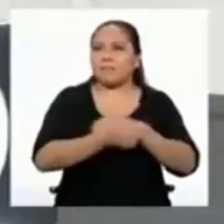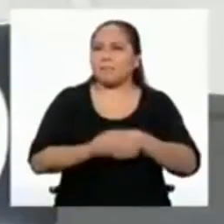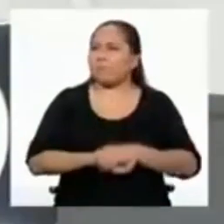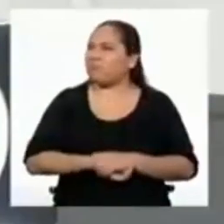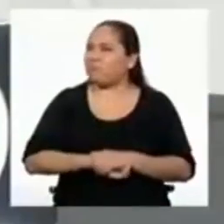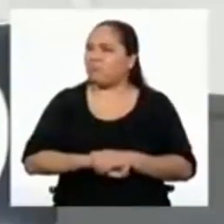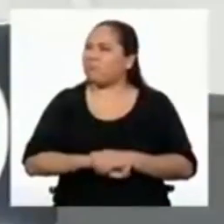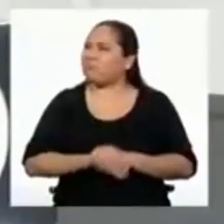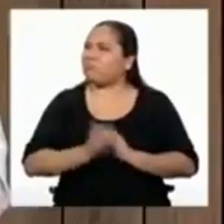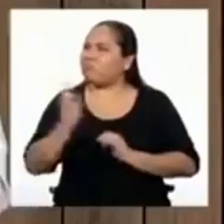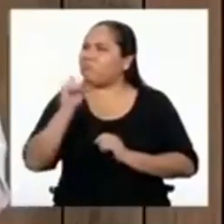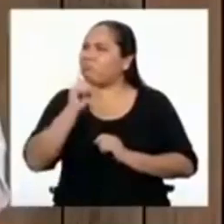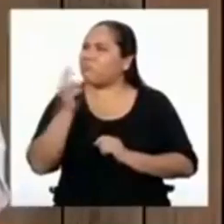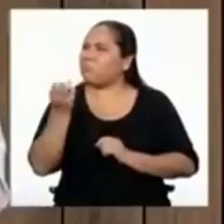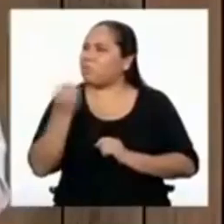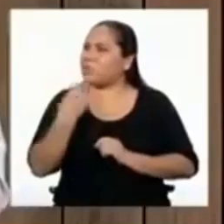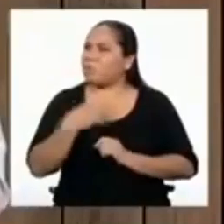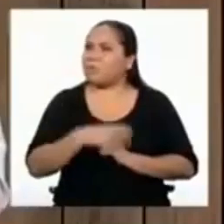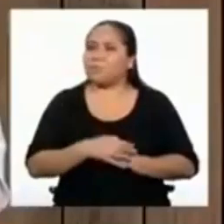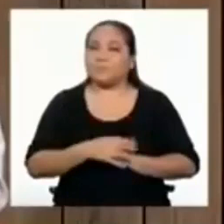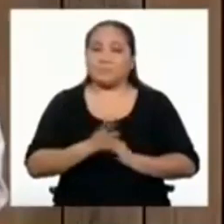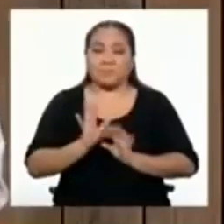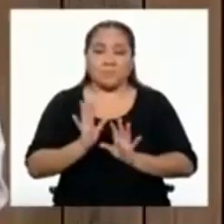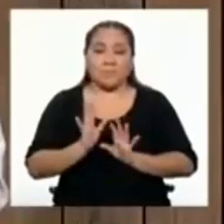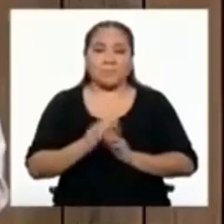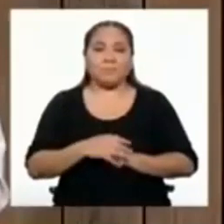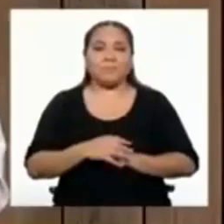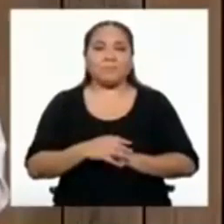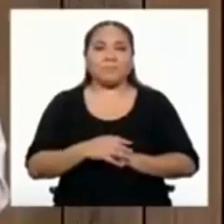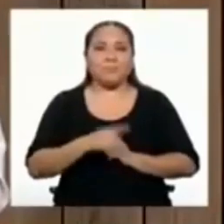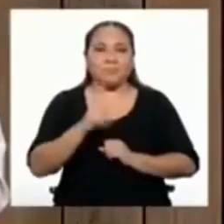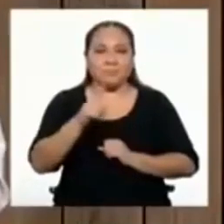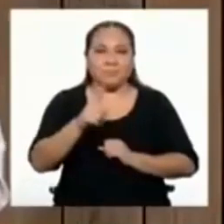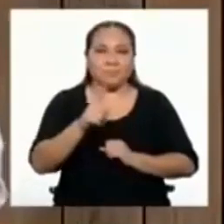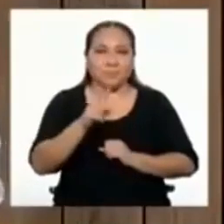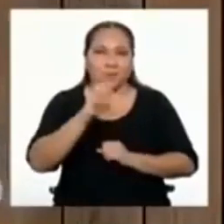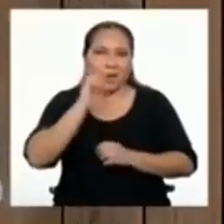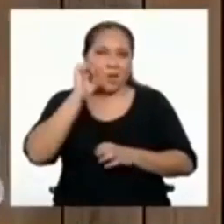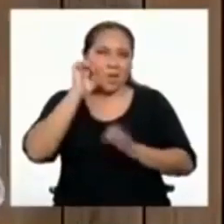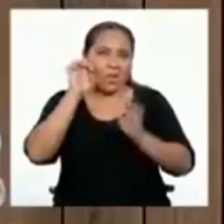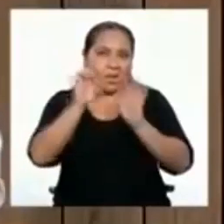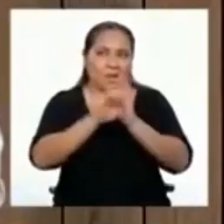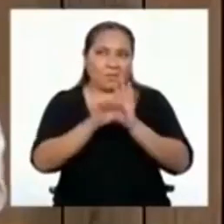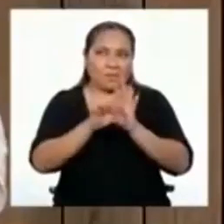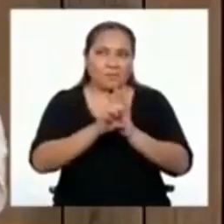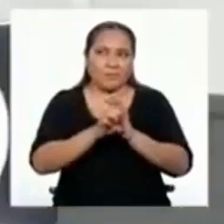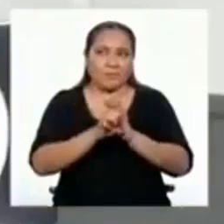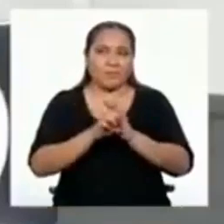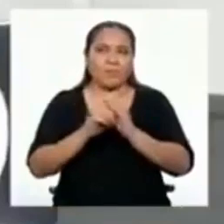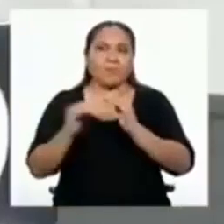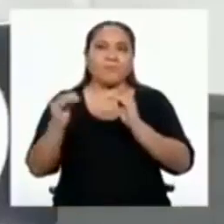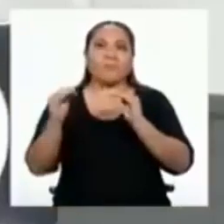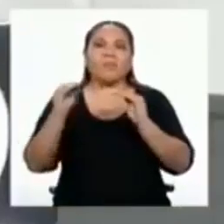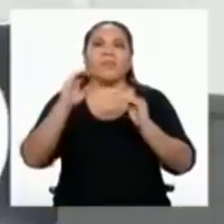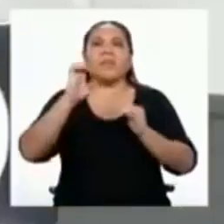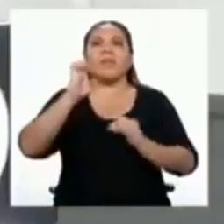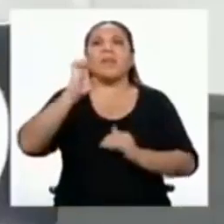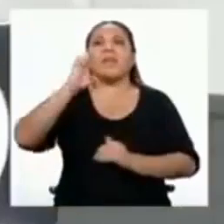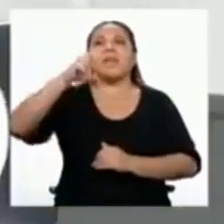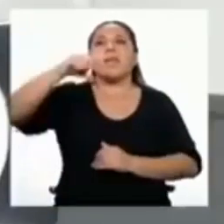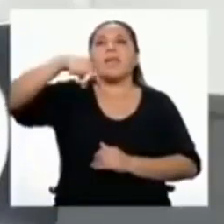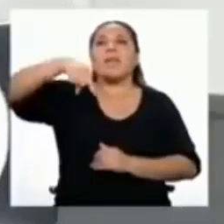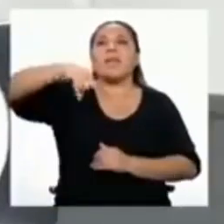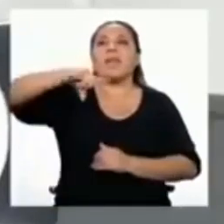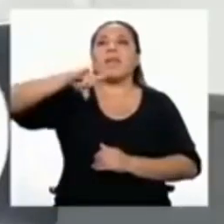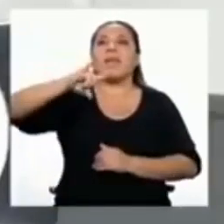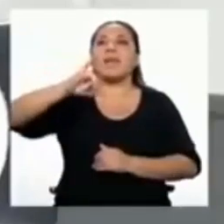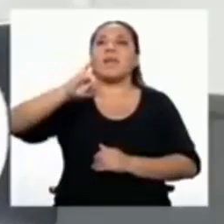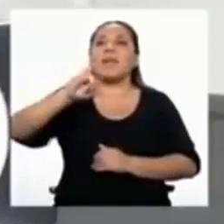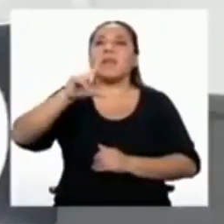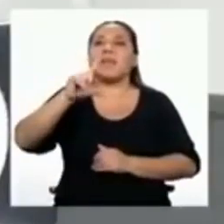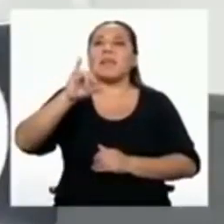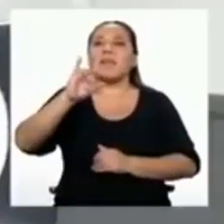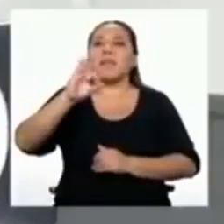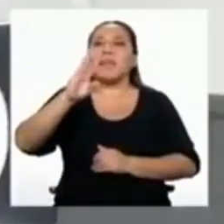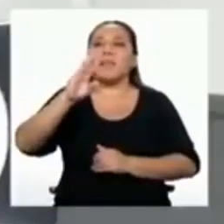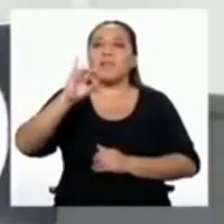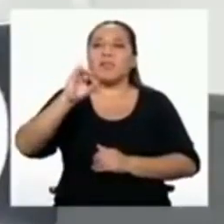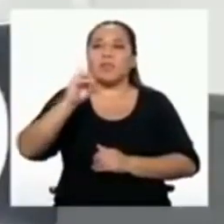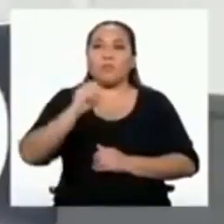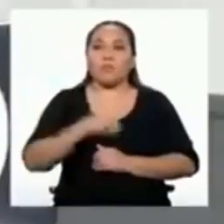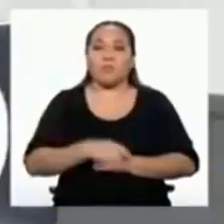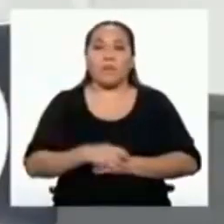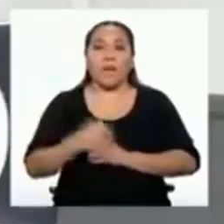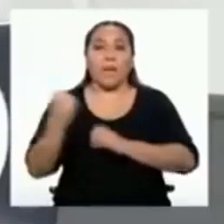No se me ocurre nada. A ver, te doy una pista. Equilibrio. Ah, ya entendí. El